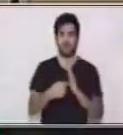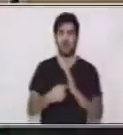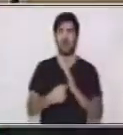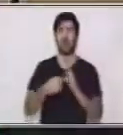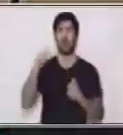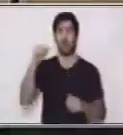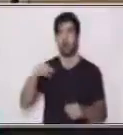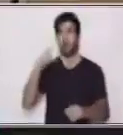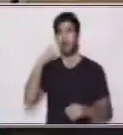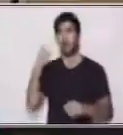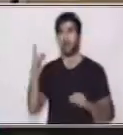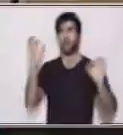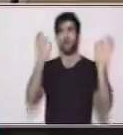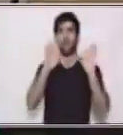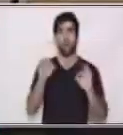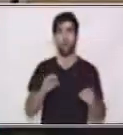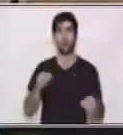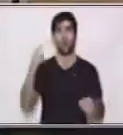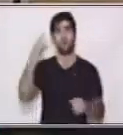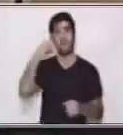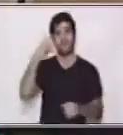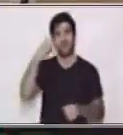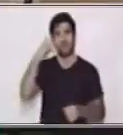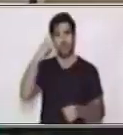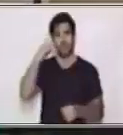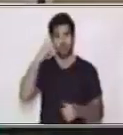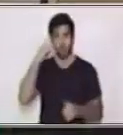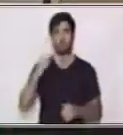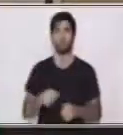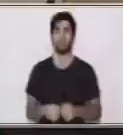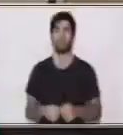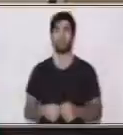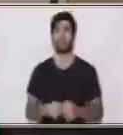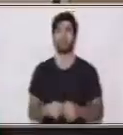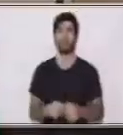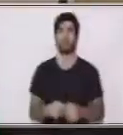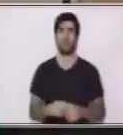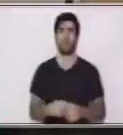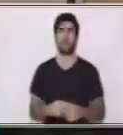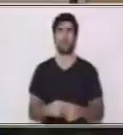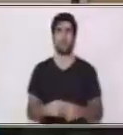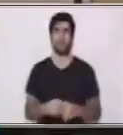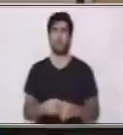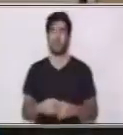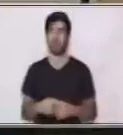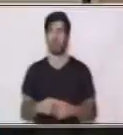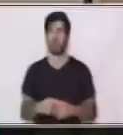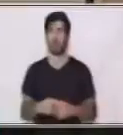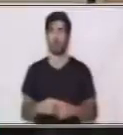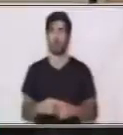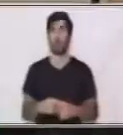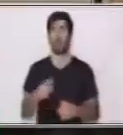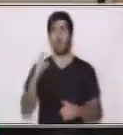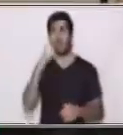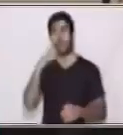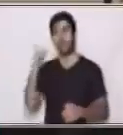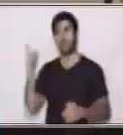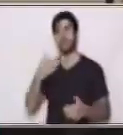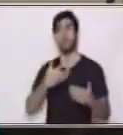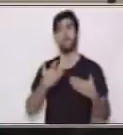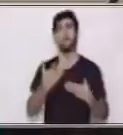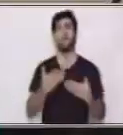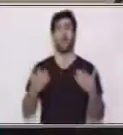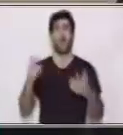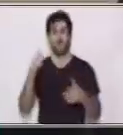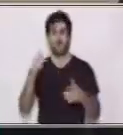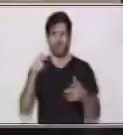figuras de pensamiento, que también son figuras literarias. Ahora, solo para recordar un poco acerca del texto poético, te indiqué que la función